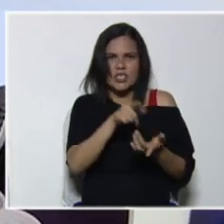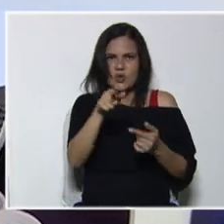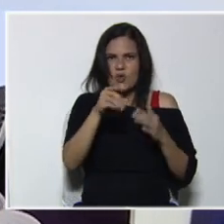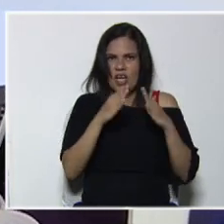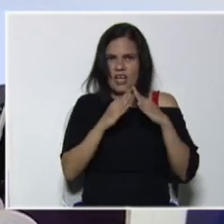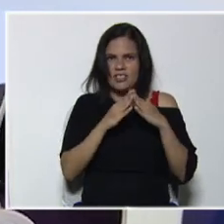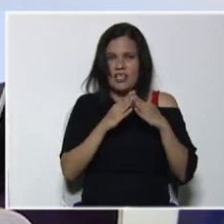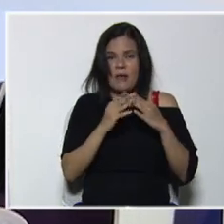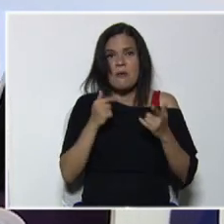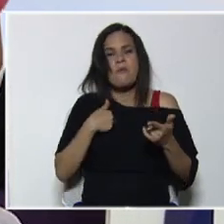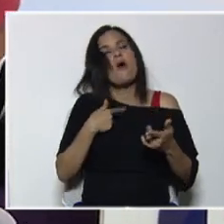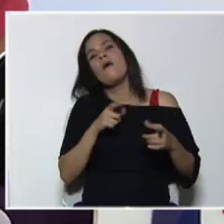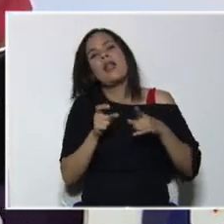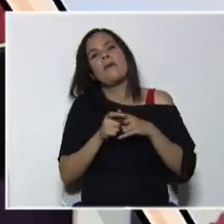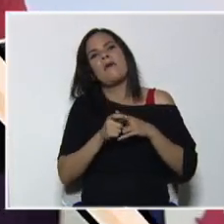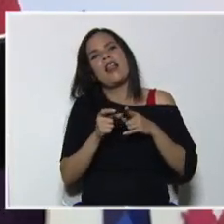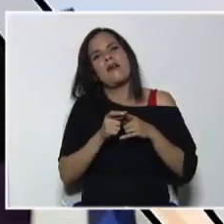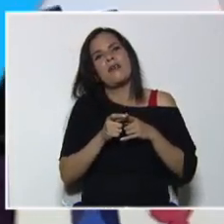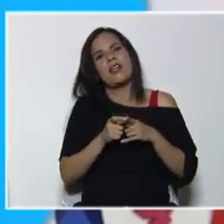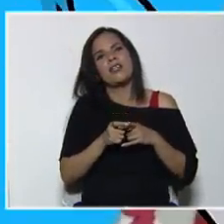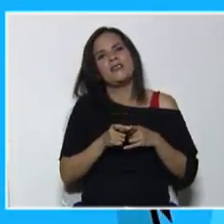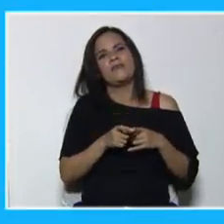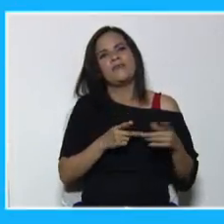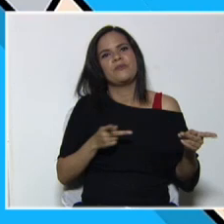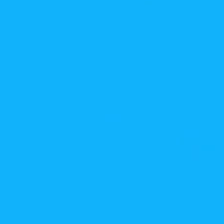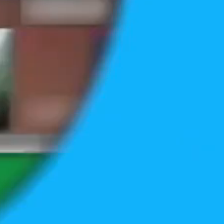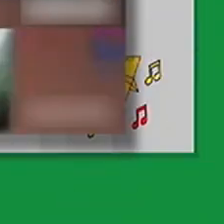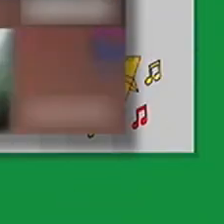vamos a ver las palabras de bienvenida de nuestros estudiantes.